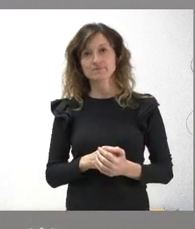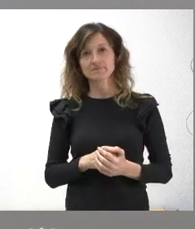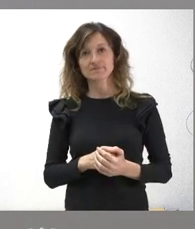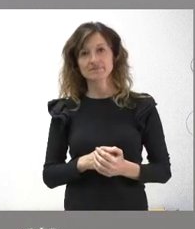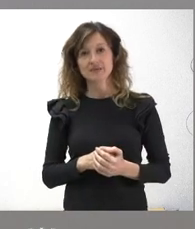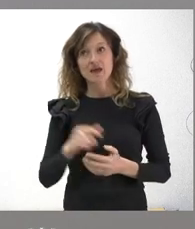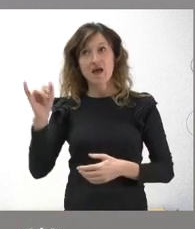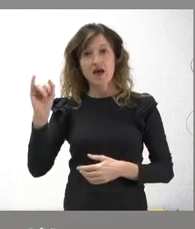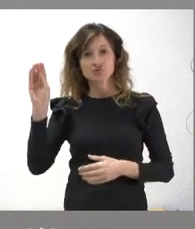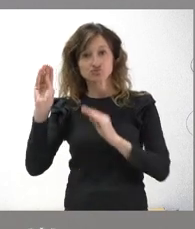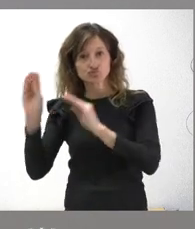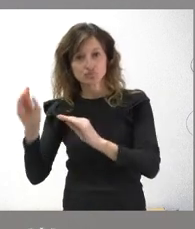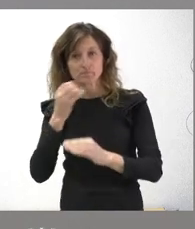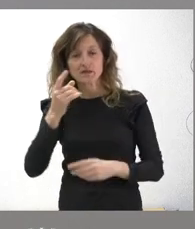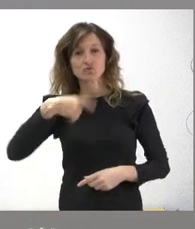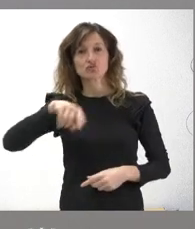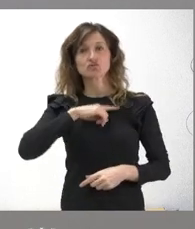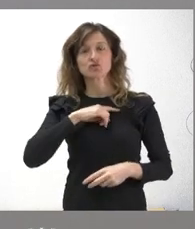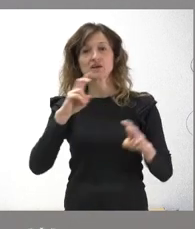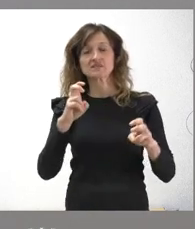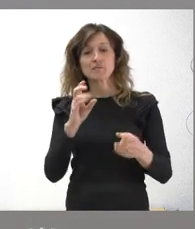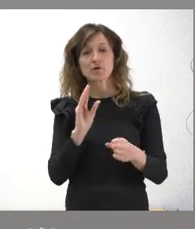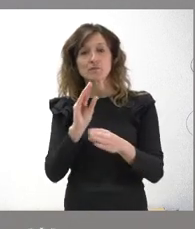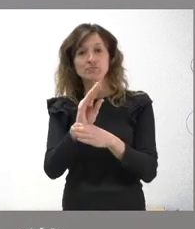quien lo tenga nosotros tenemos un problema de